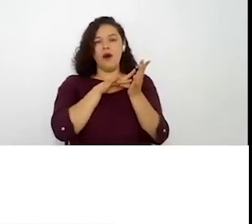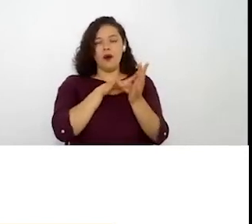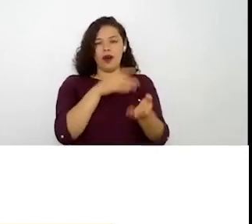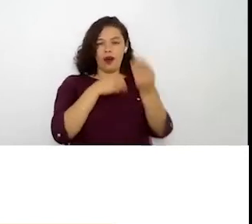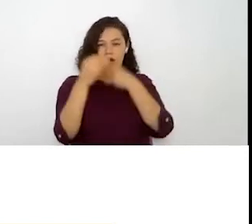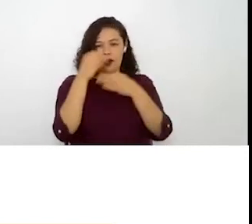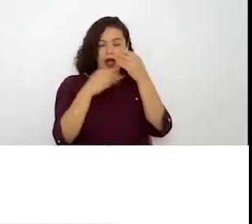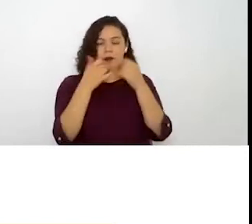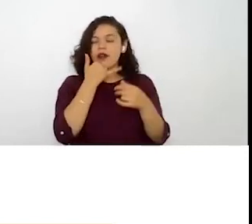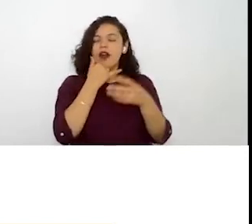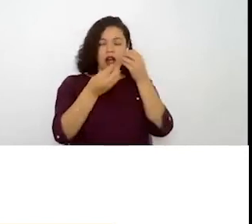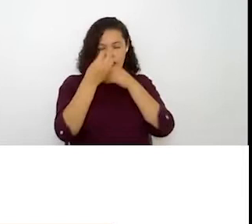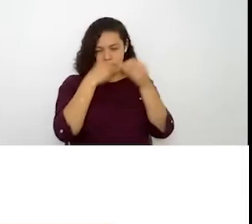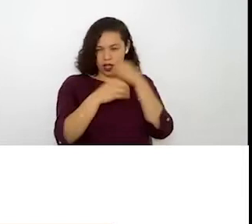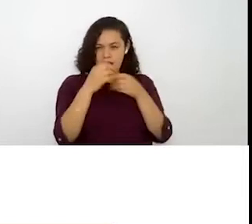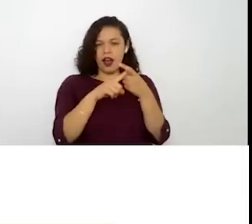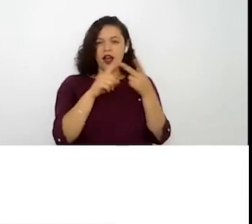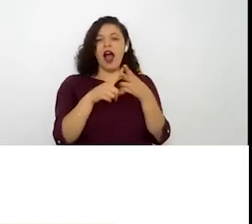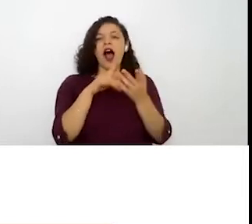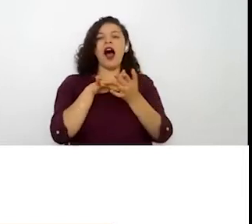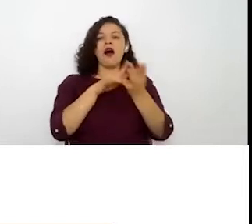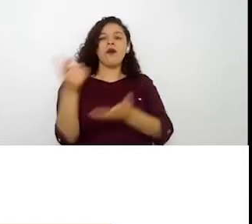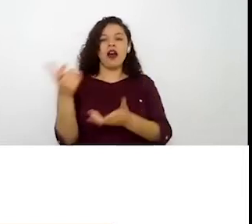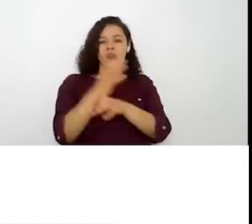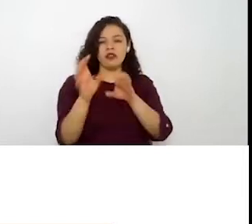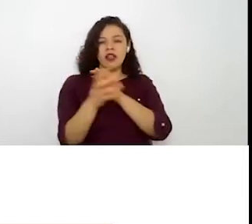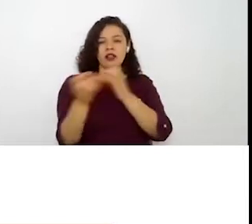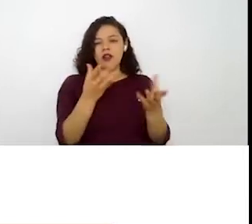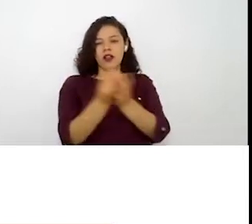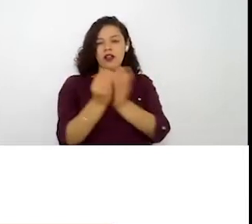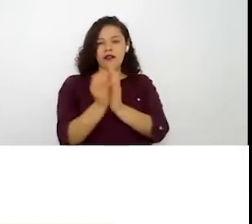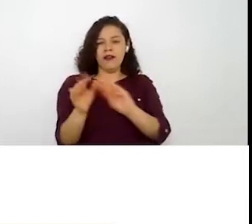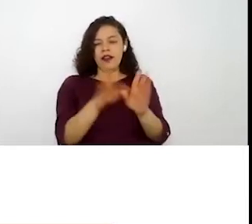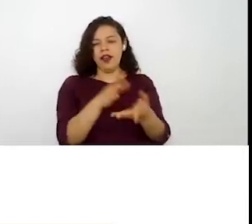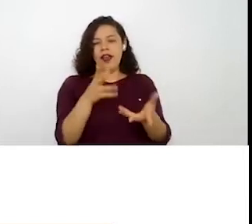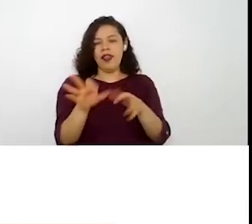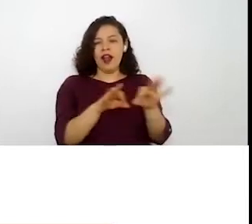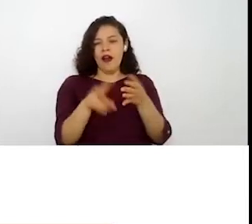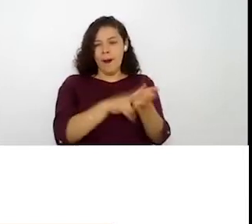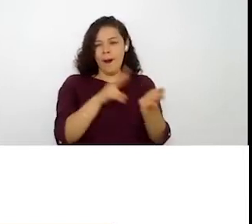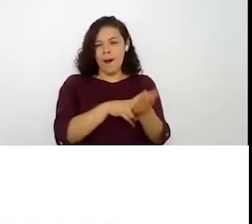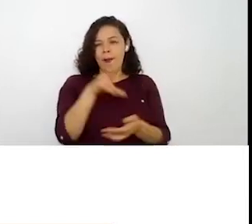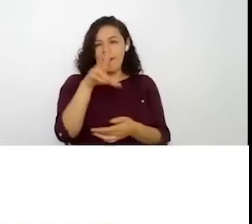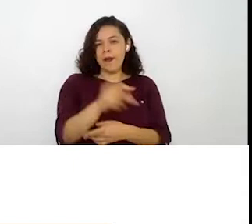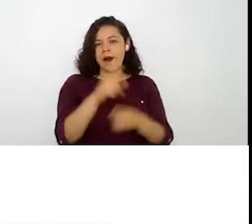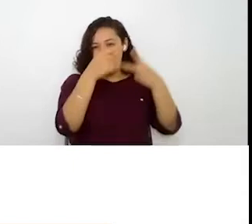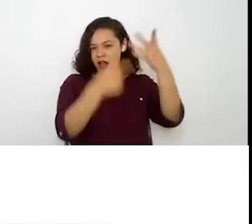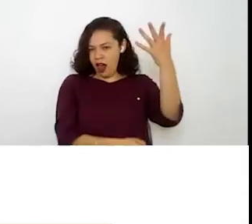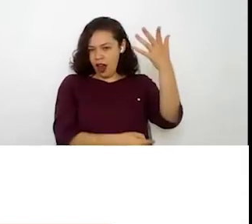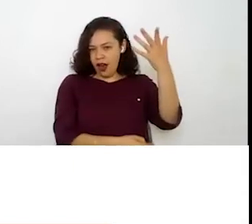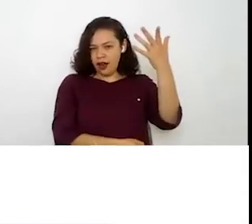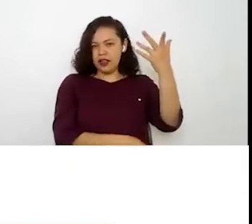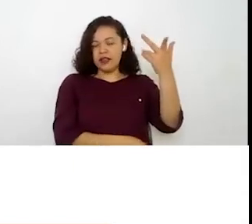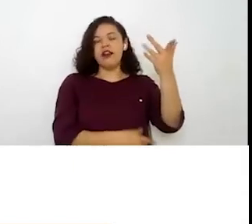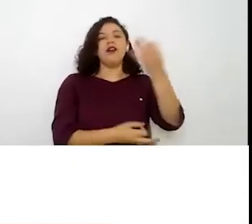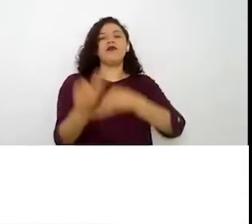Perdón apoyo en especie de capacitación para el trabajo sin validez etcétera todos los servicios